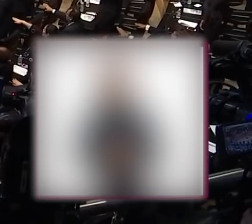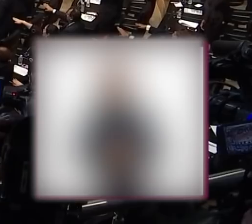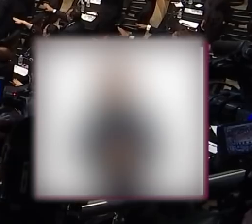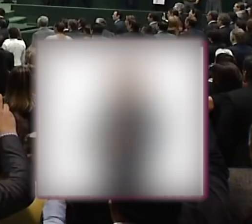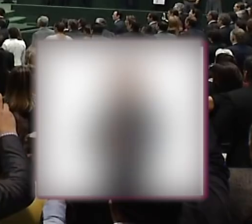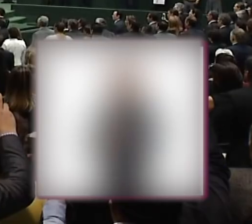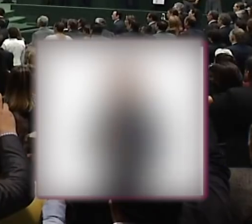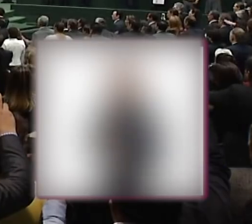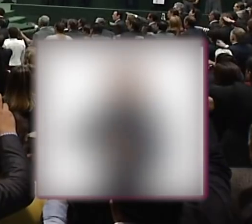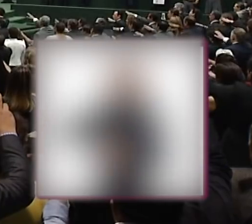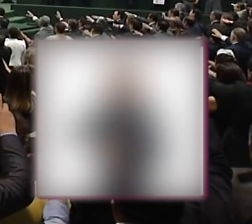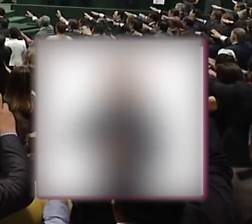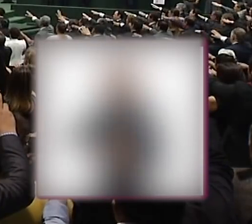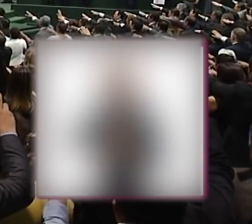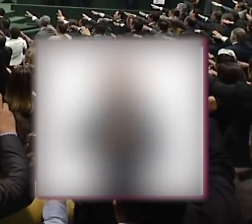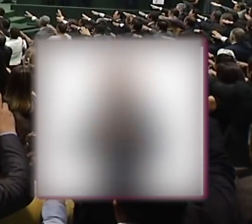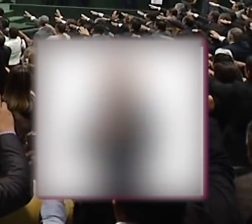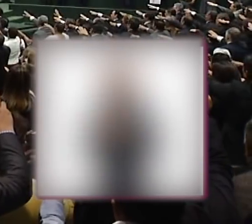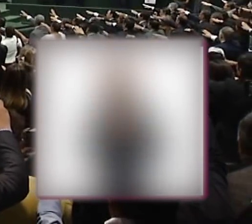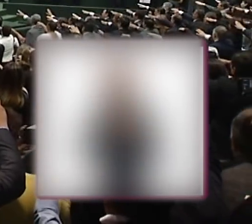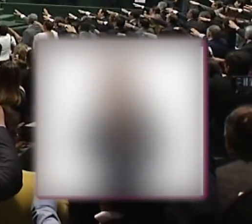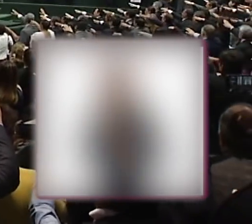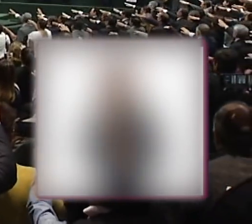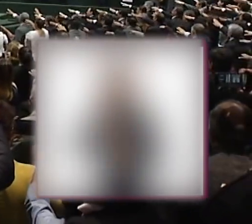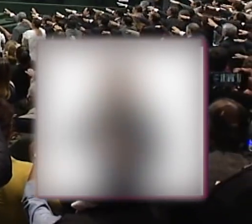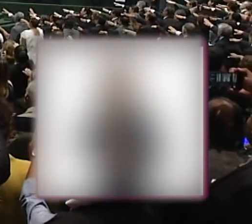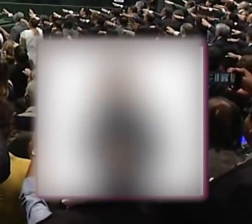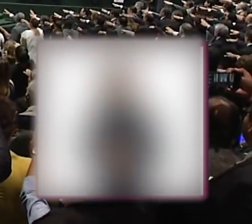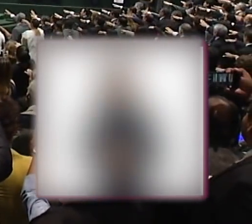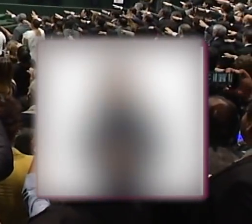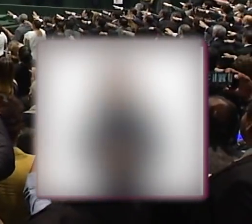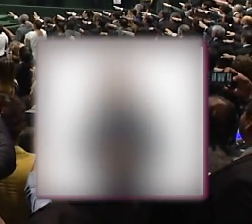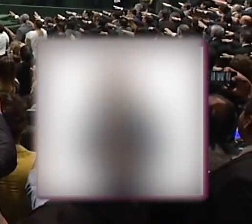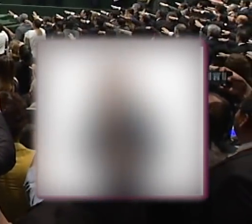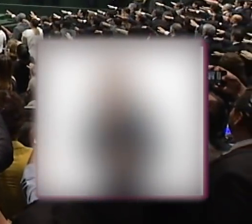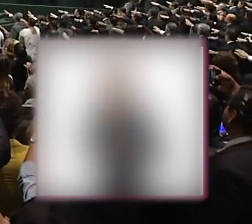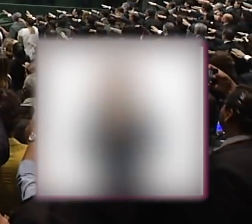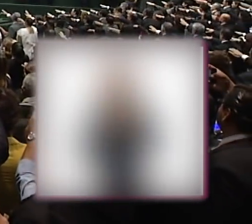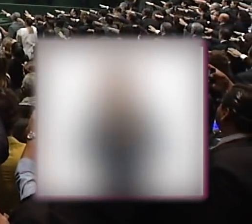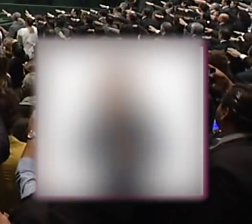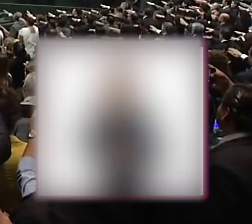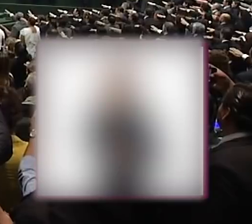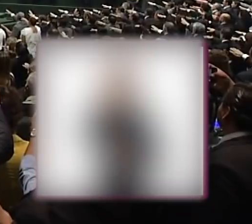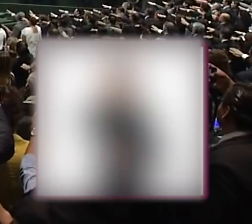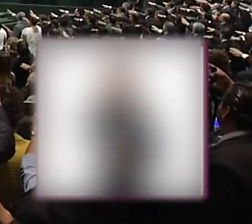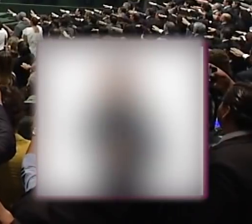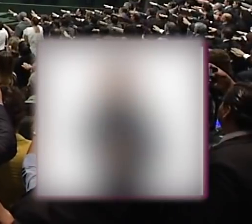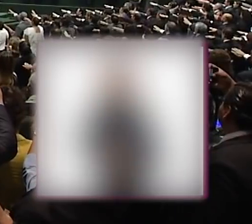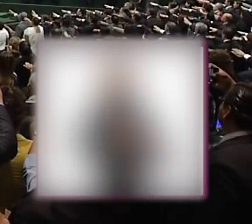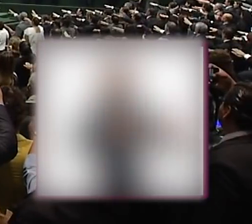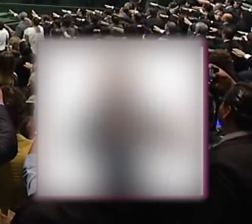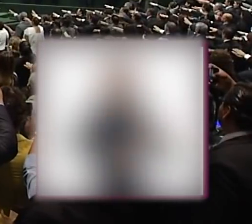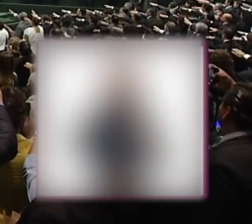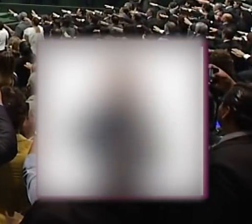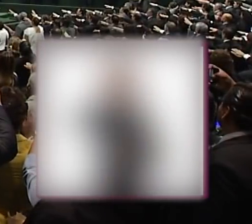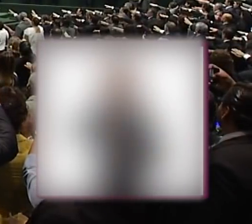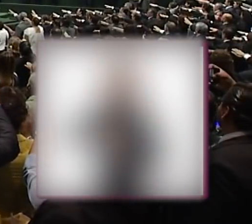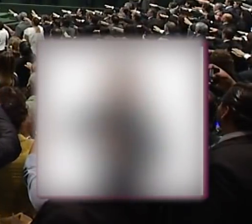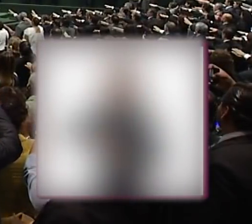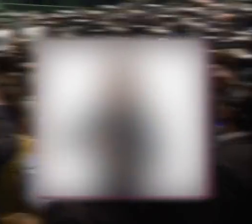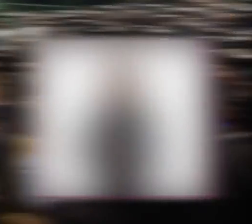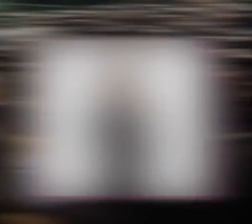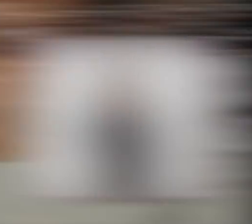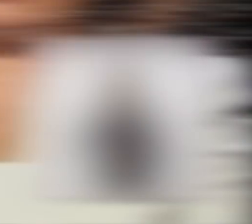país. ¡Sí, protesto! Si no lo hacen así, que la nación se